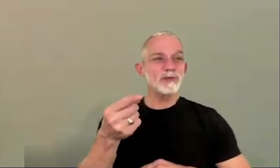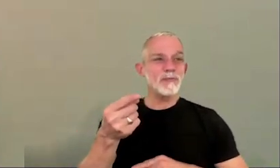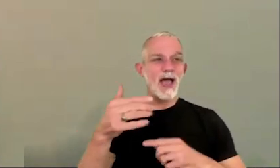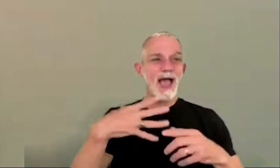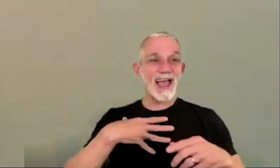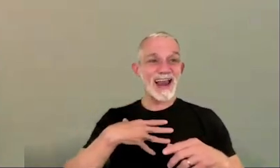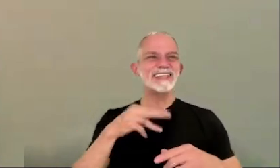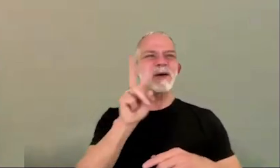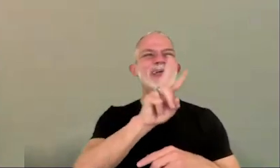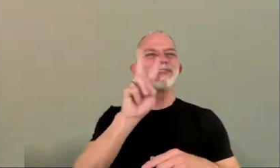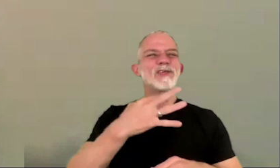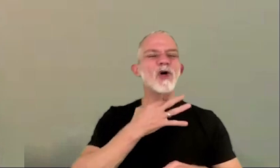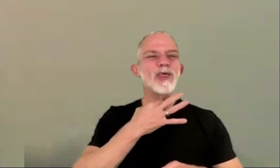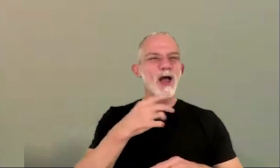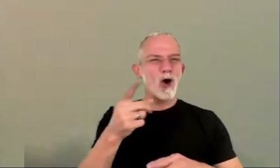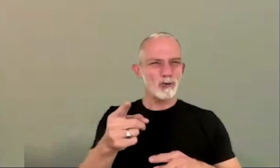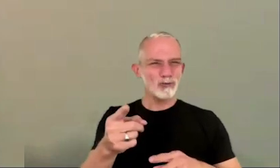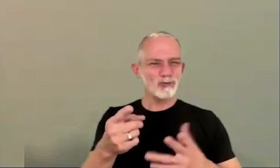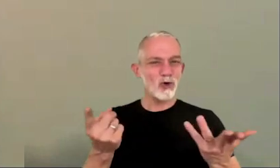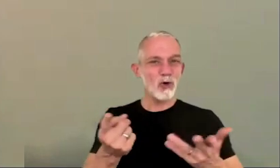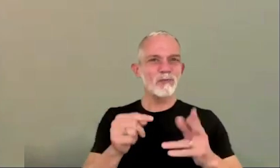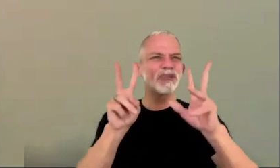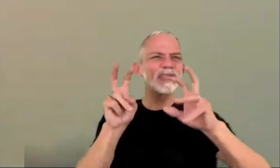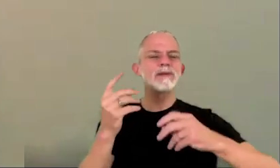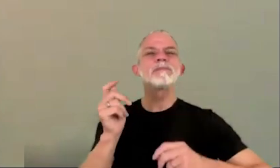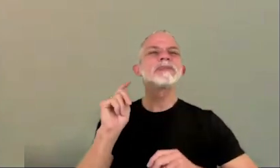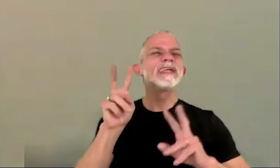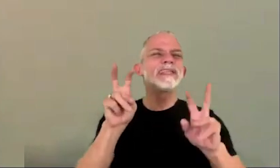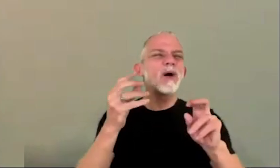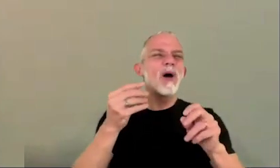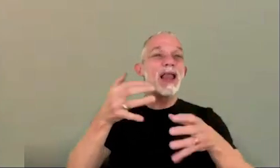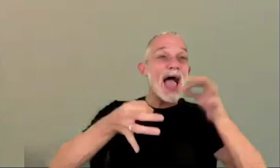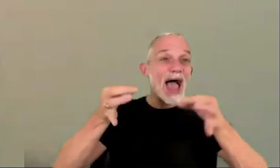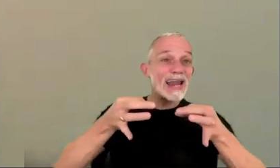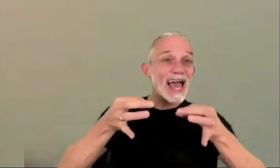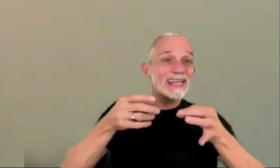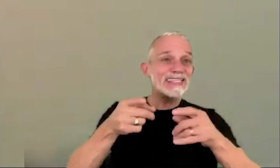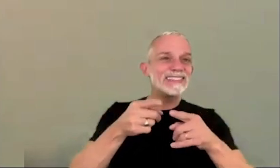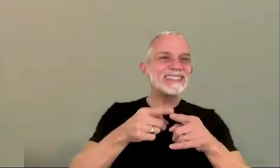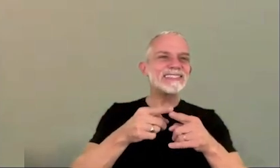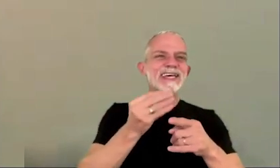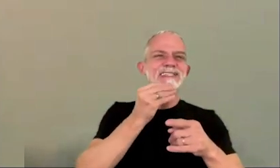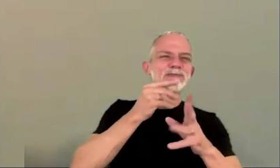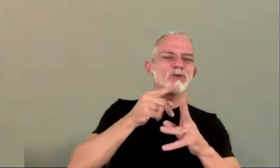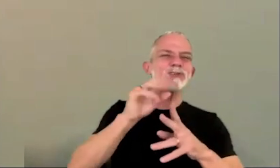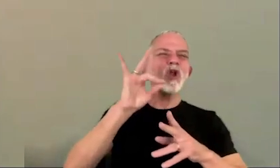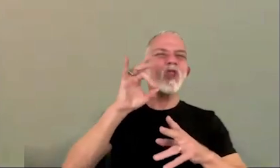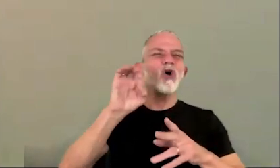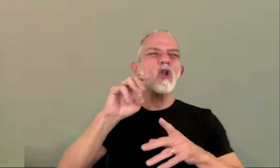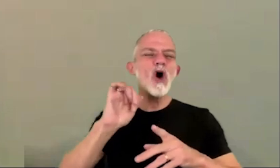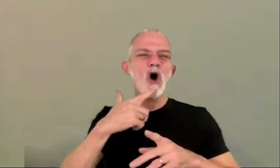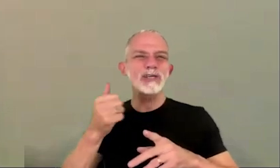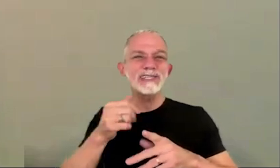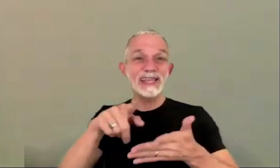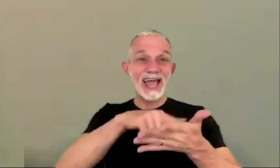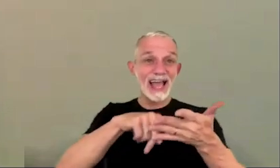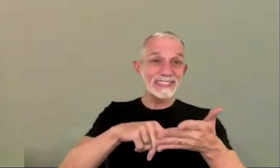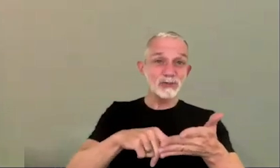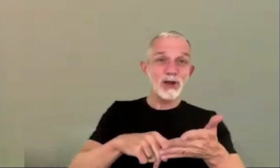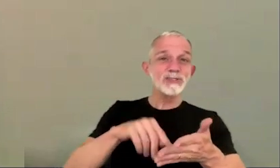ser el 22 de agosto, donde vamos a tener como tema análisis del delito de simulación dolosa, de cancelación de